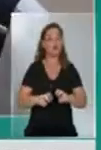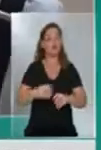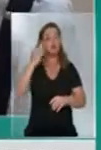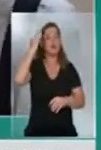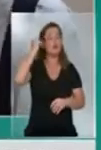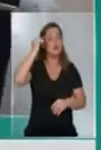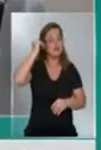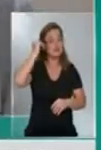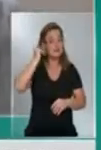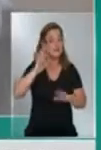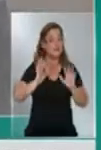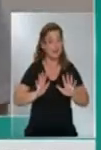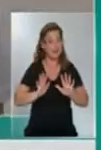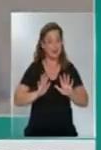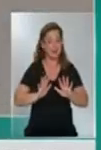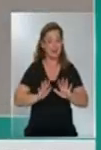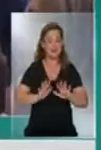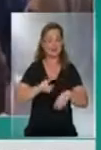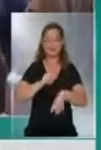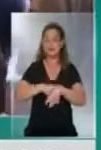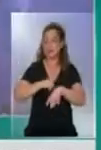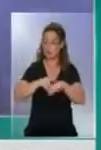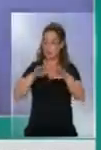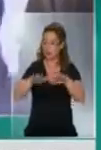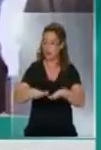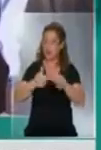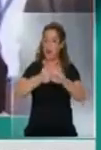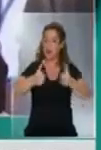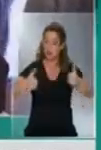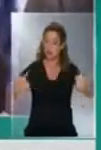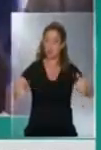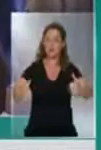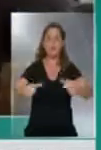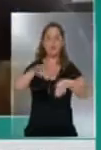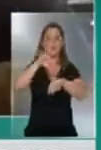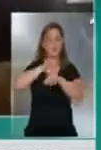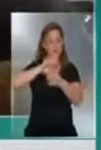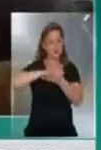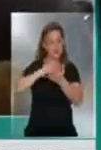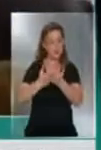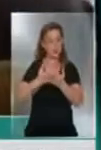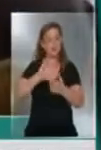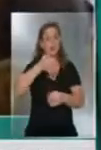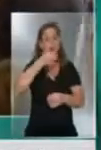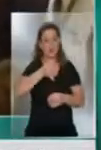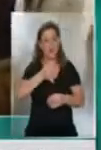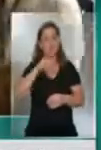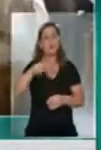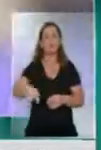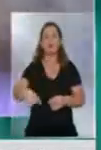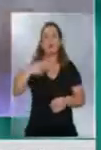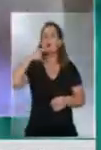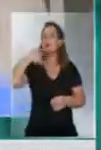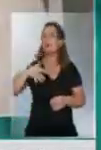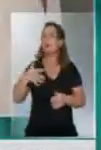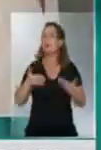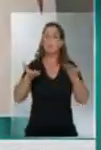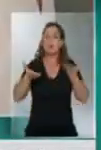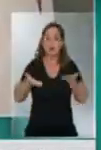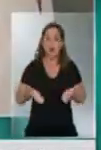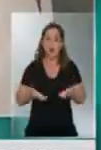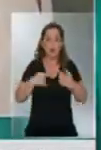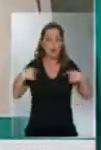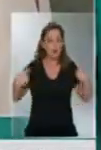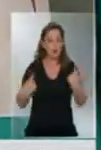que hay que es todavía esperar, hacer caso a las directrices del ministerio, no olvidarse de que lo más importante, ya conocemos